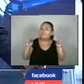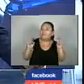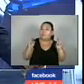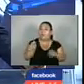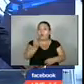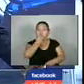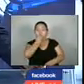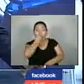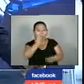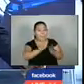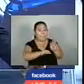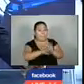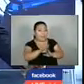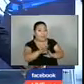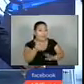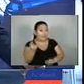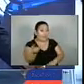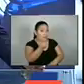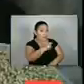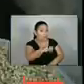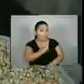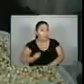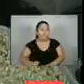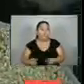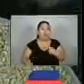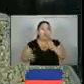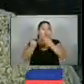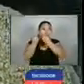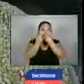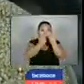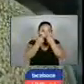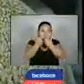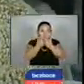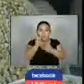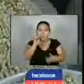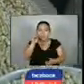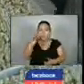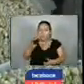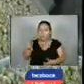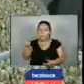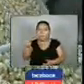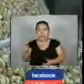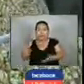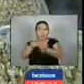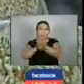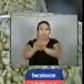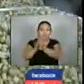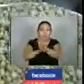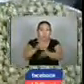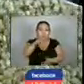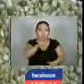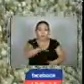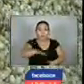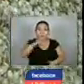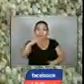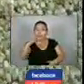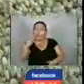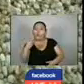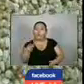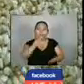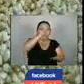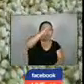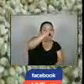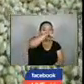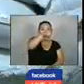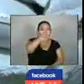más consumidos en la dieta de los salvadoreños es el maíz. Y de acuerdo a propietarias de tortillerías en Santa Tecla, el quintal ha pasado